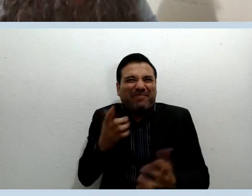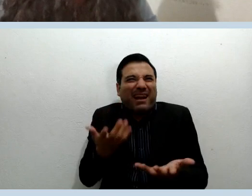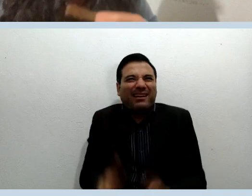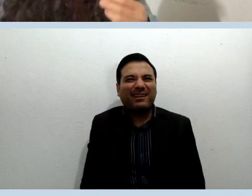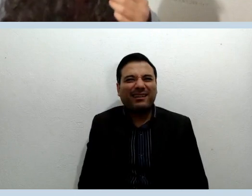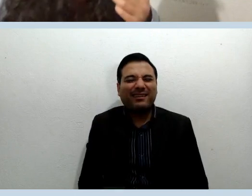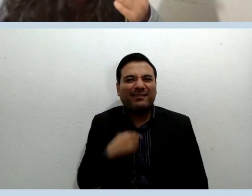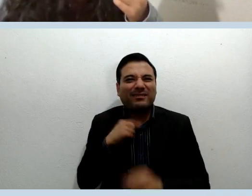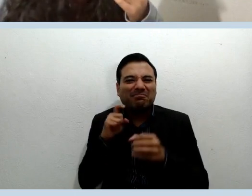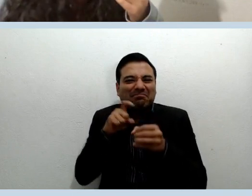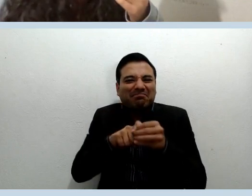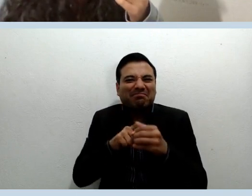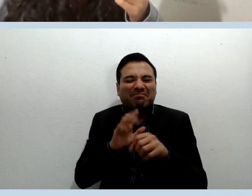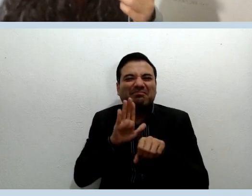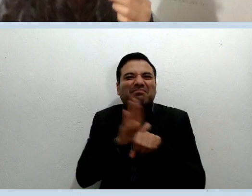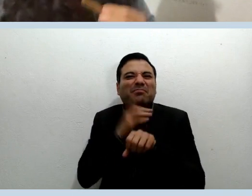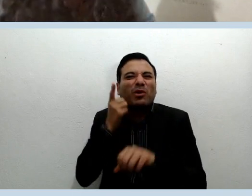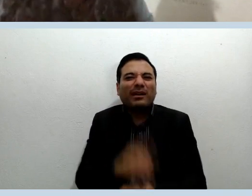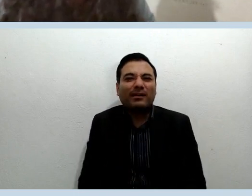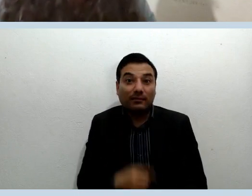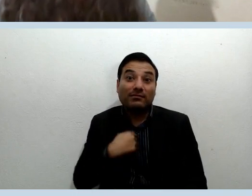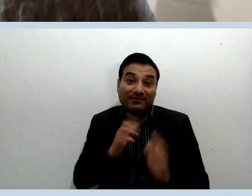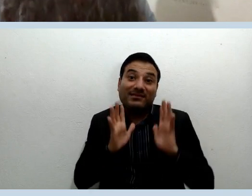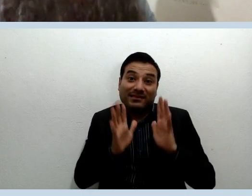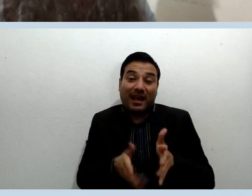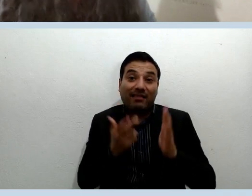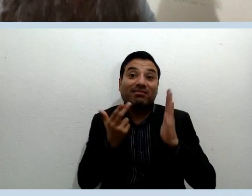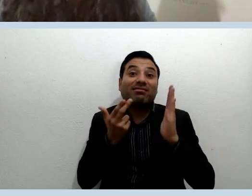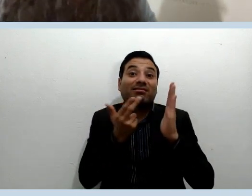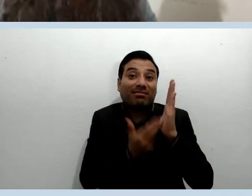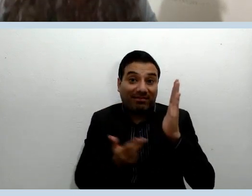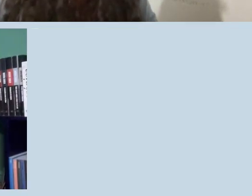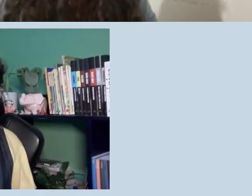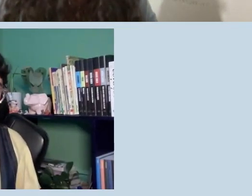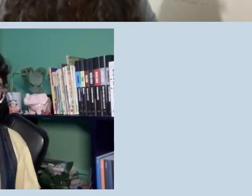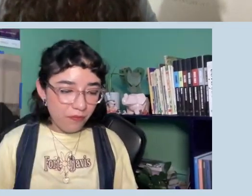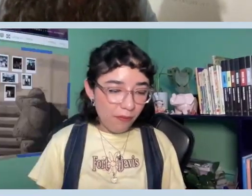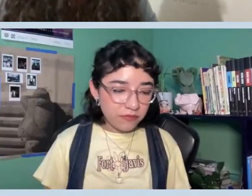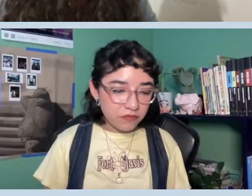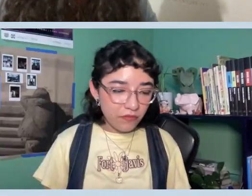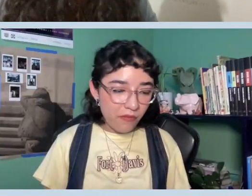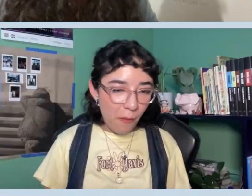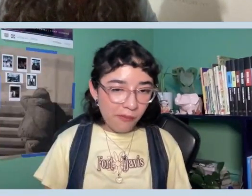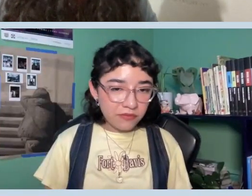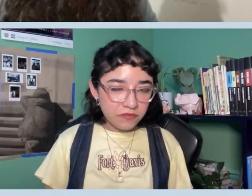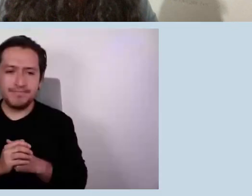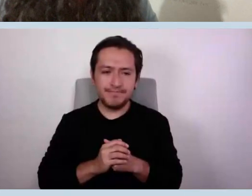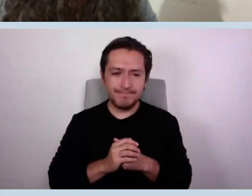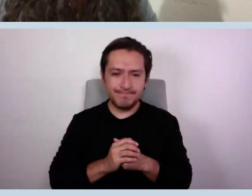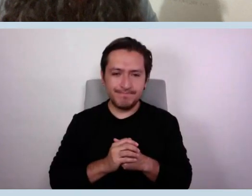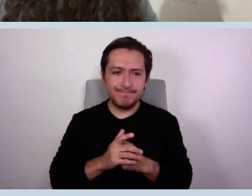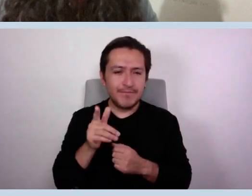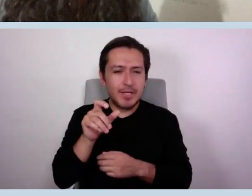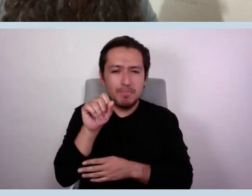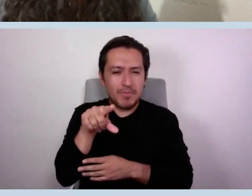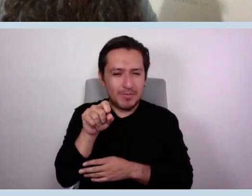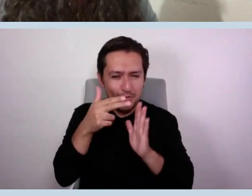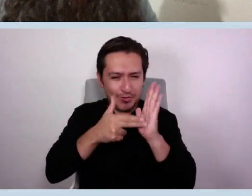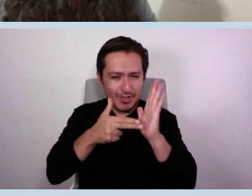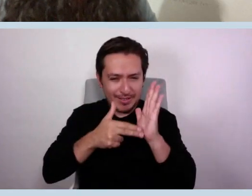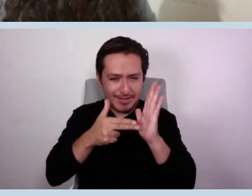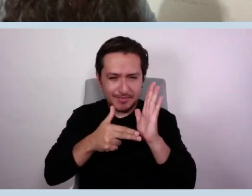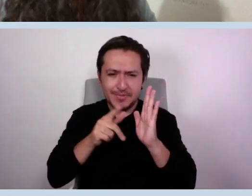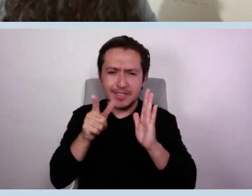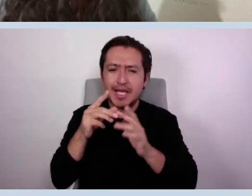estaba justo en en el taller integral de creación artística del colegio que mencionó Isa y que nosotras tres hemos pasado por